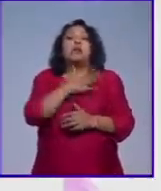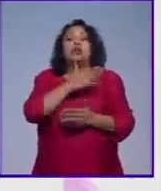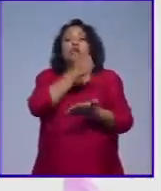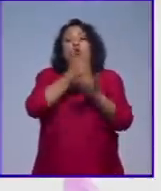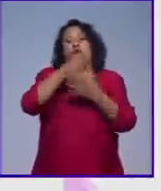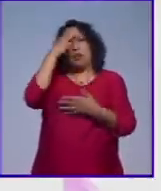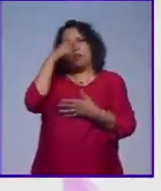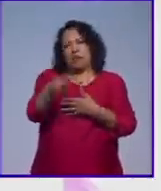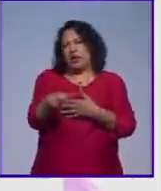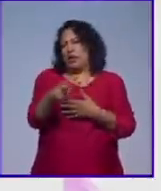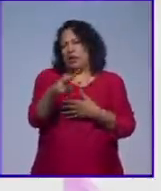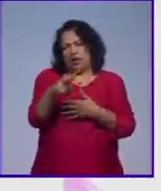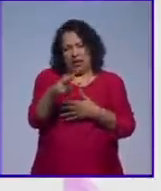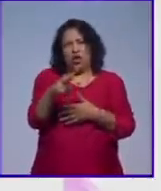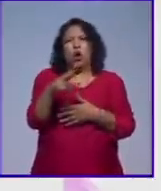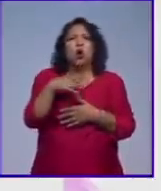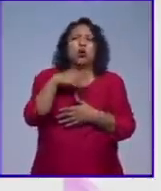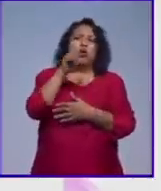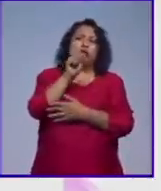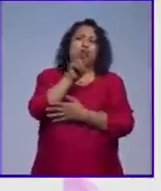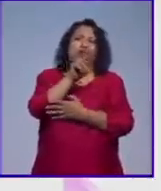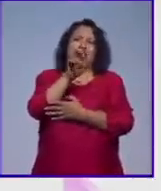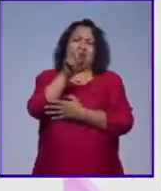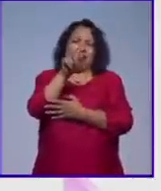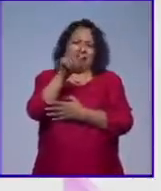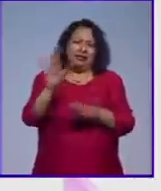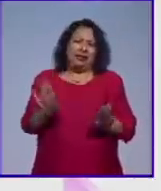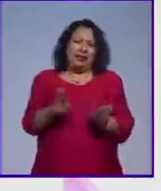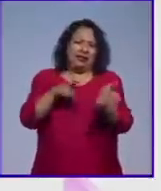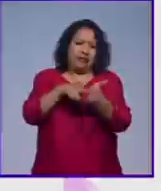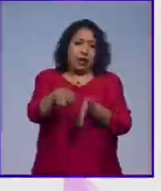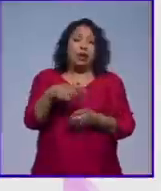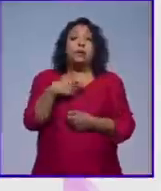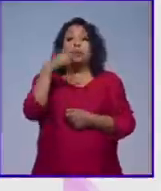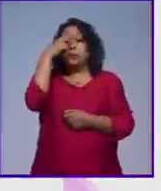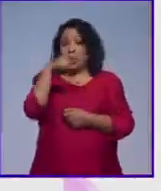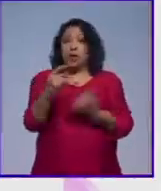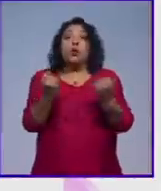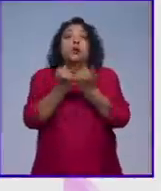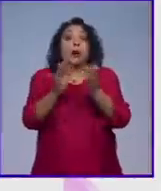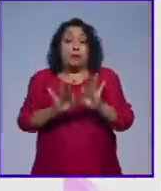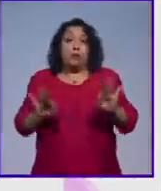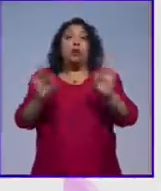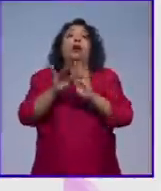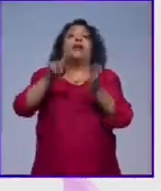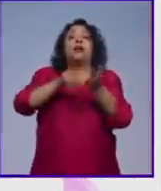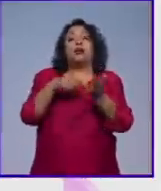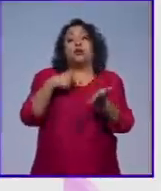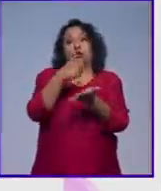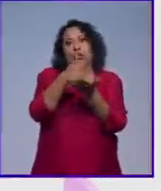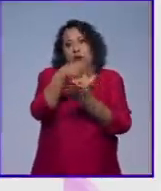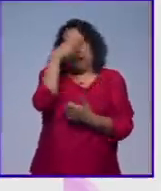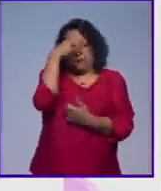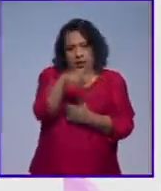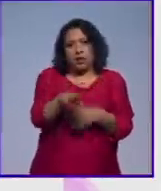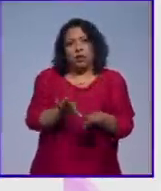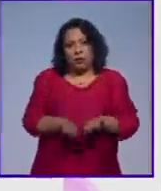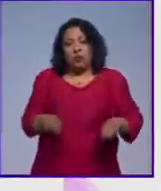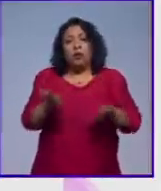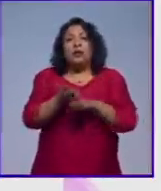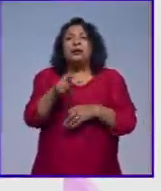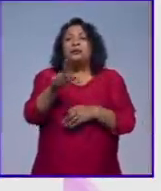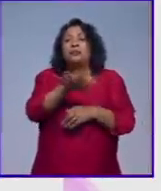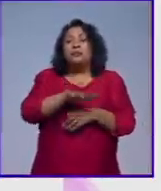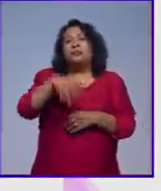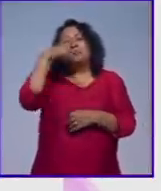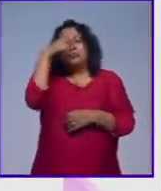México totalmente ambigua, surrealista y negra. México también es muy importante en la novela, la Ciudad de México. Es un México que